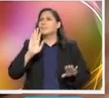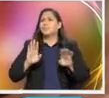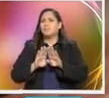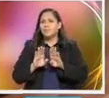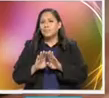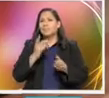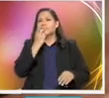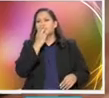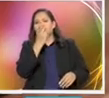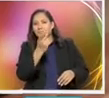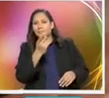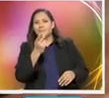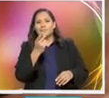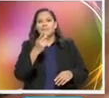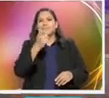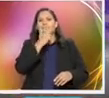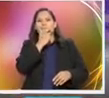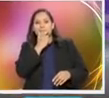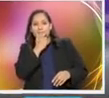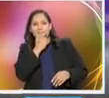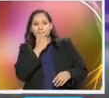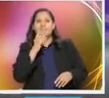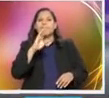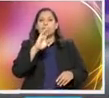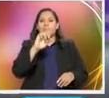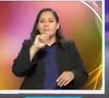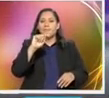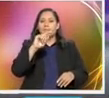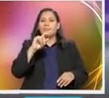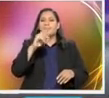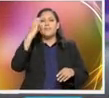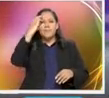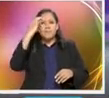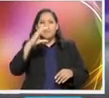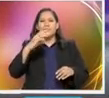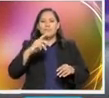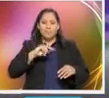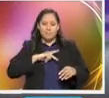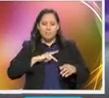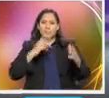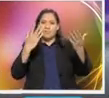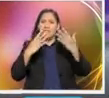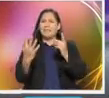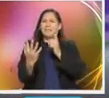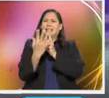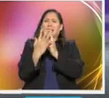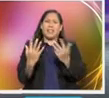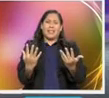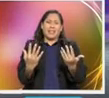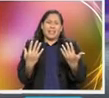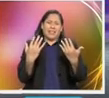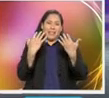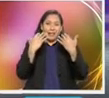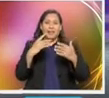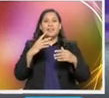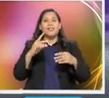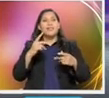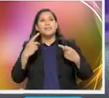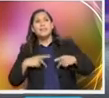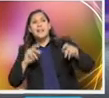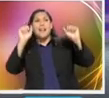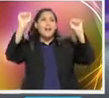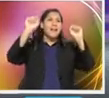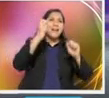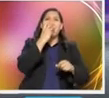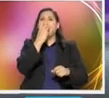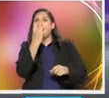que se llama, se dice luego en inglés, victims of their own success, víctimas de su propio éxito. Ya era tal el revuelo que